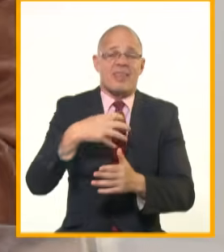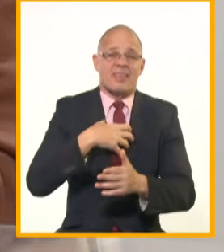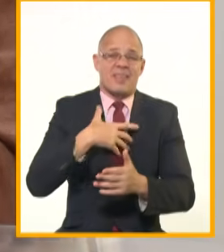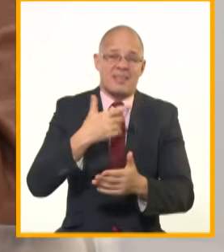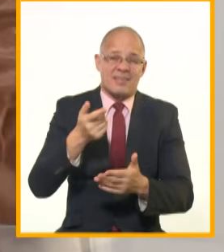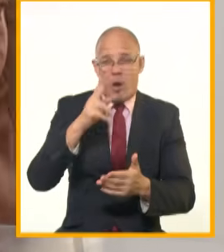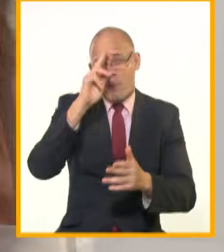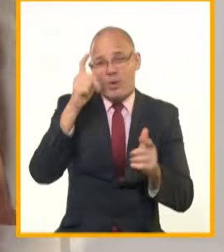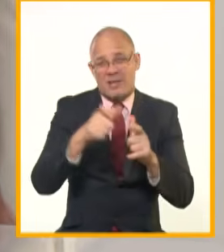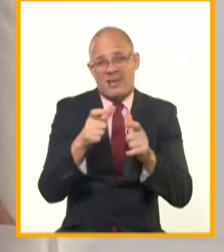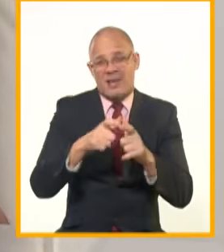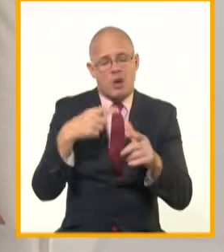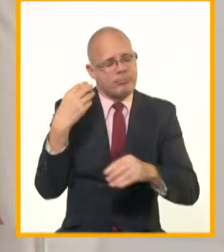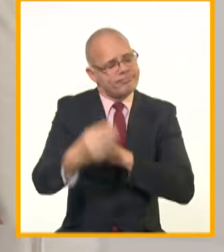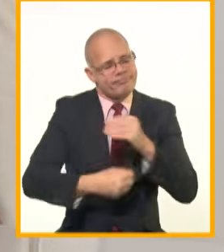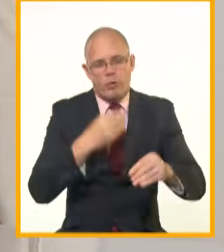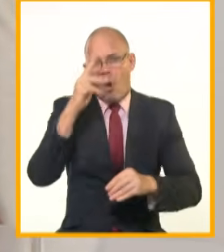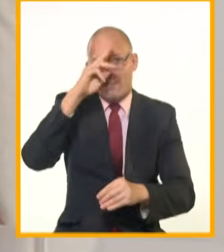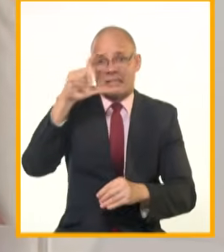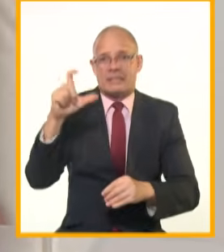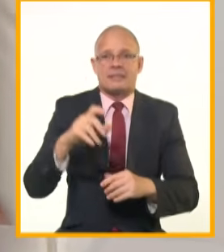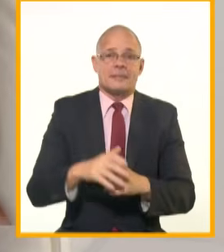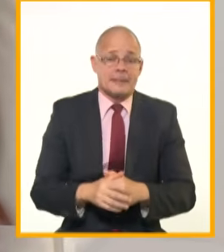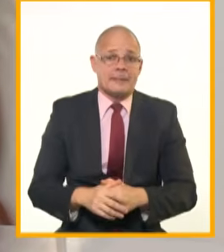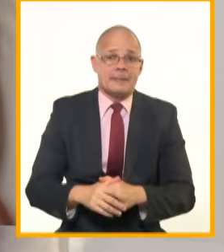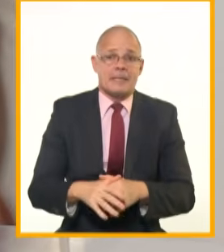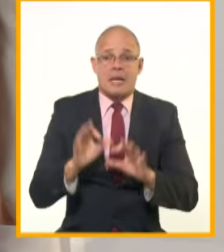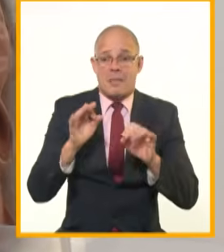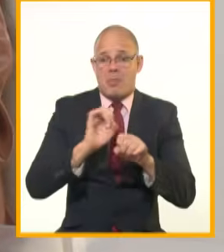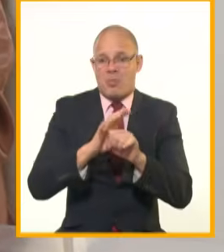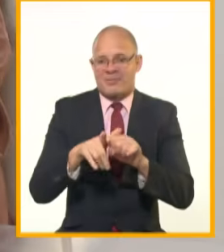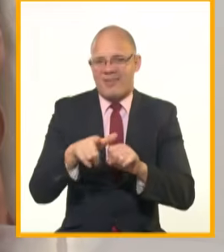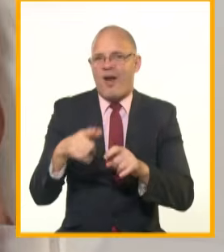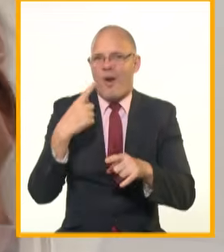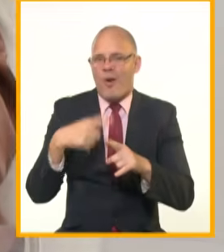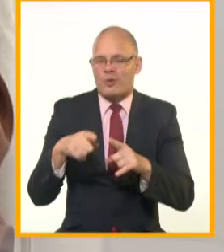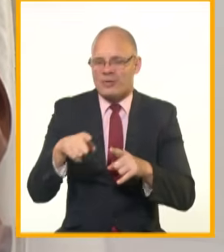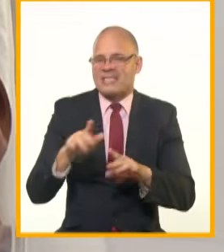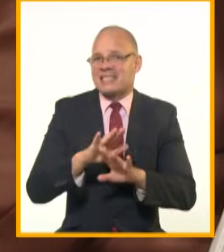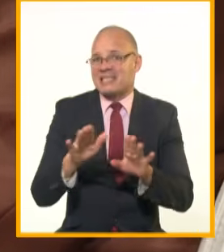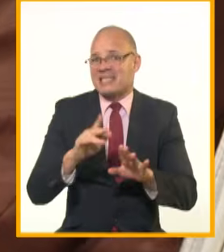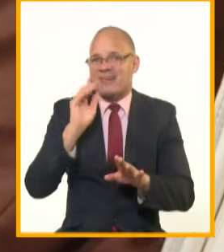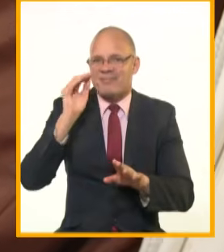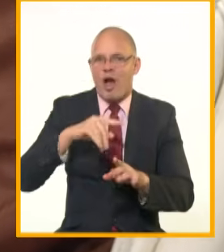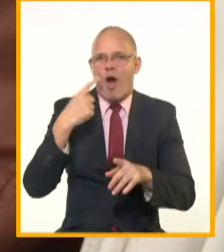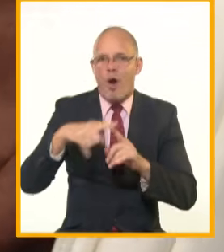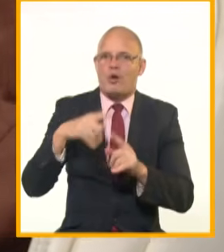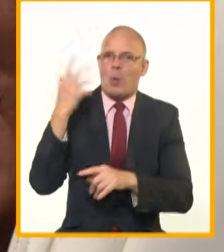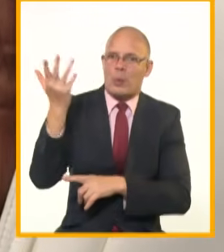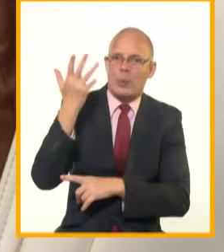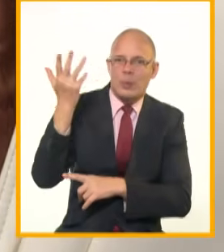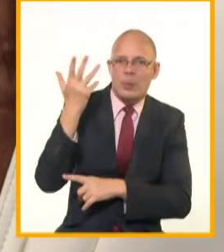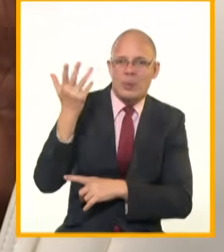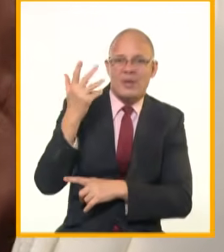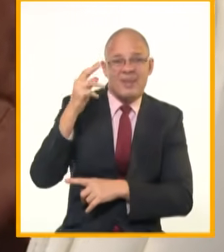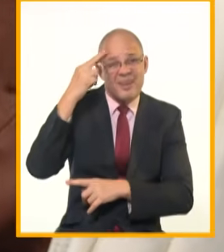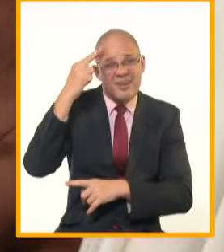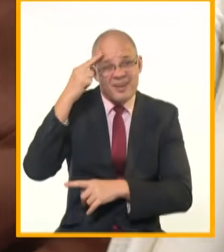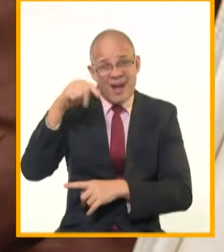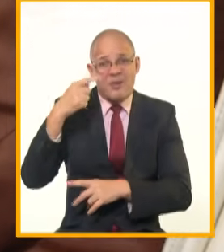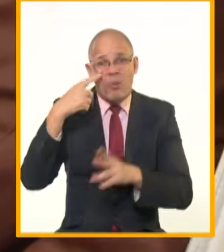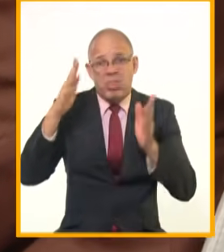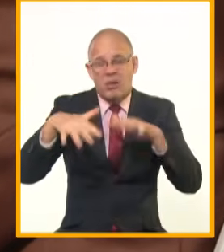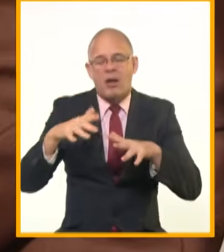moverse. Bueno, nos íbamos a mover para San Cristóbal, y en medio de la COVID vino el sismo y nos desbarató el hospital. Y hubo